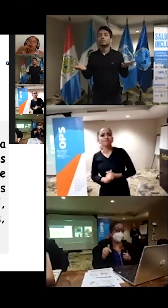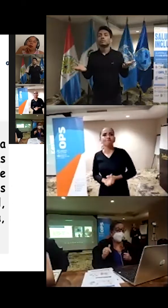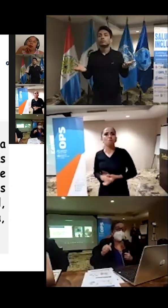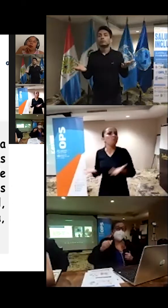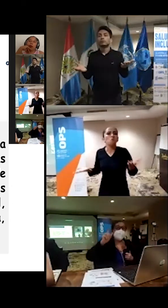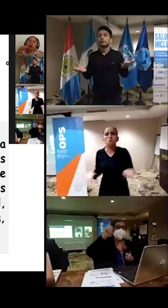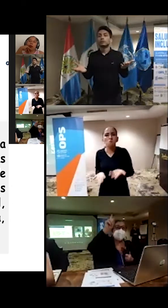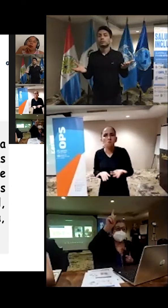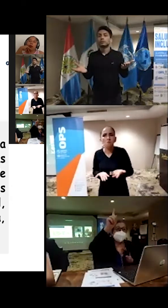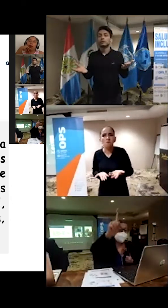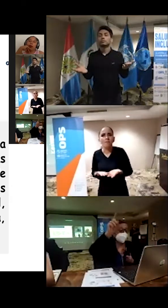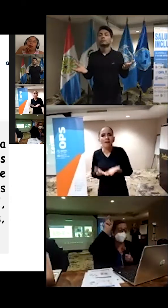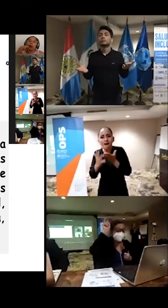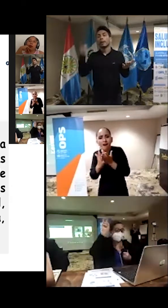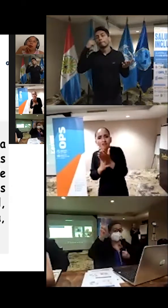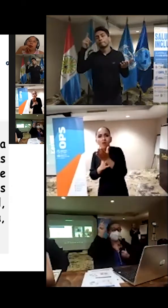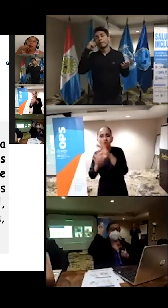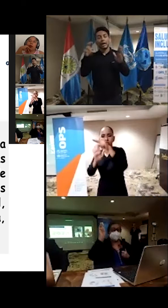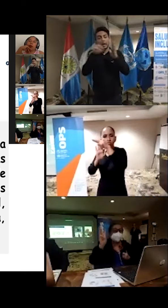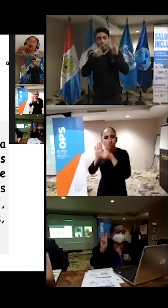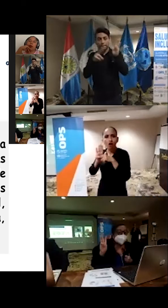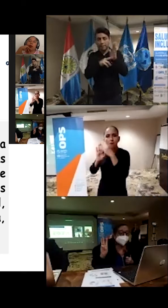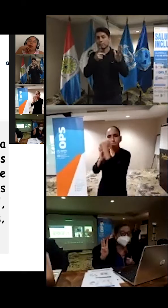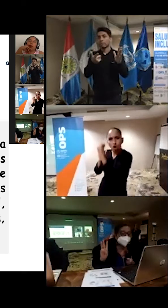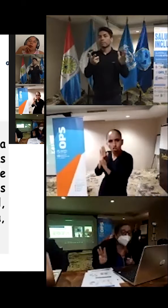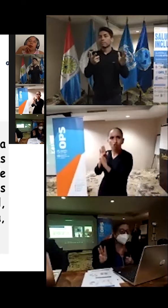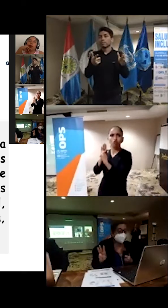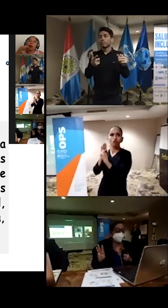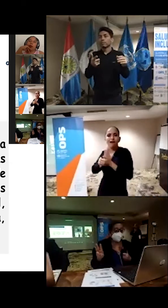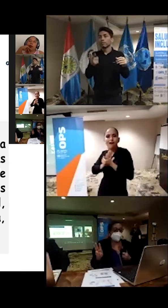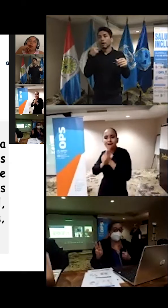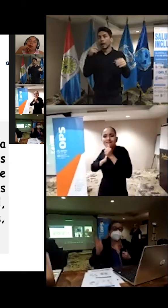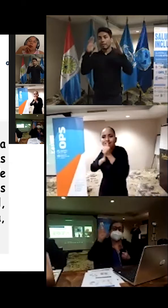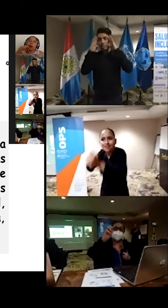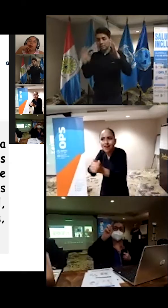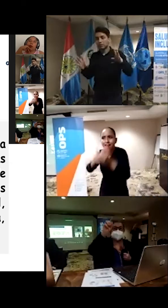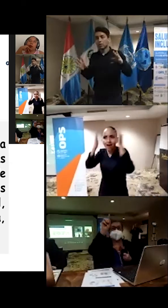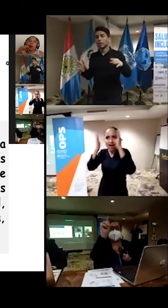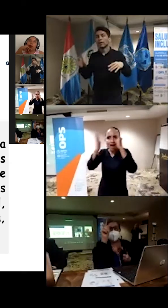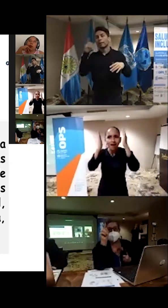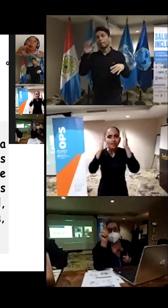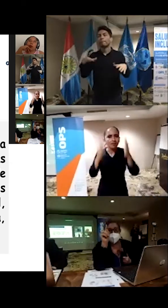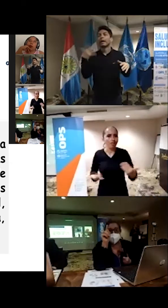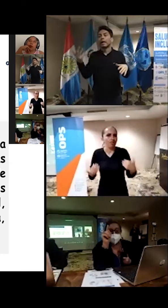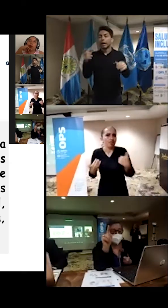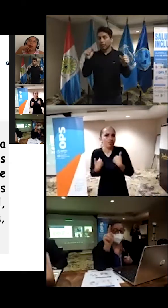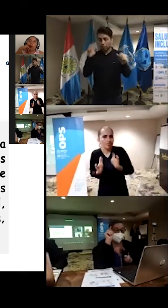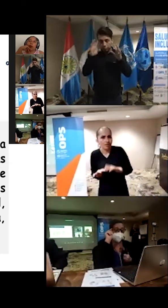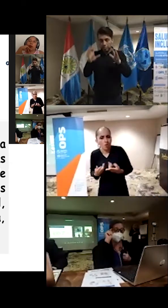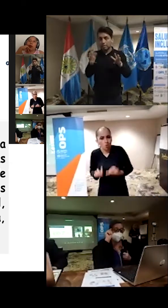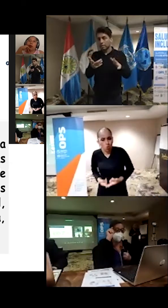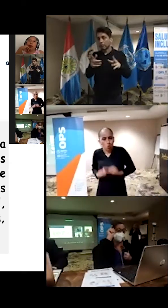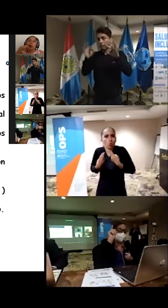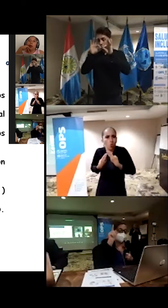realmente por medio de normas, protocolos, guías de atención para que tengan un sentido